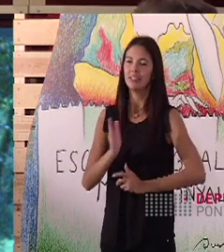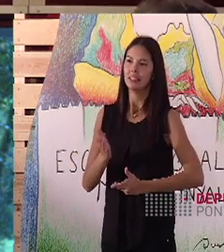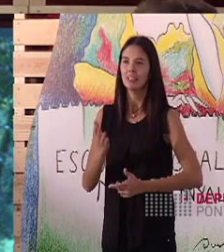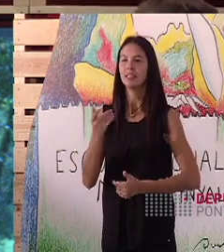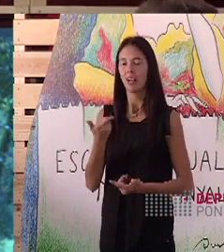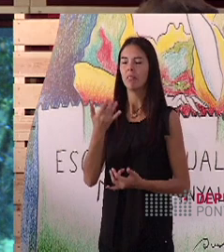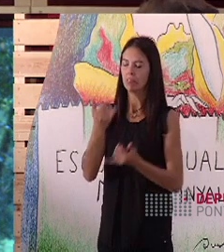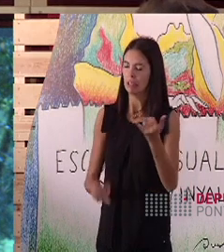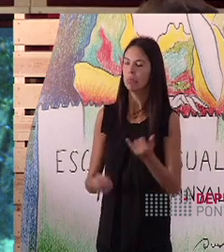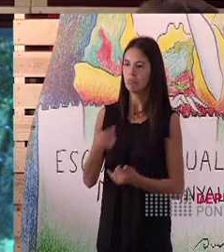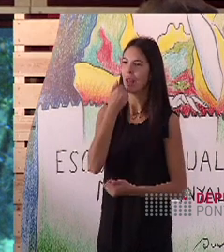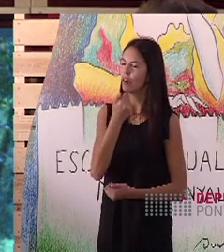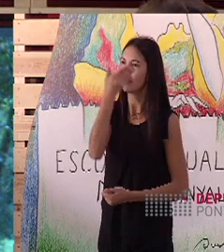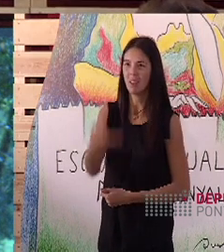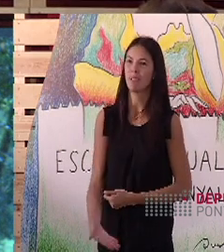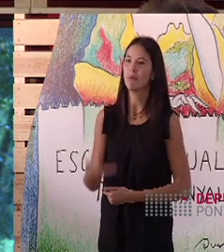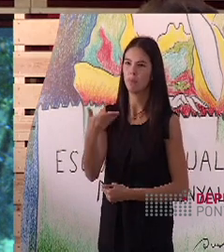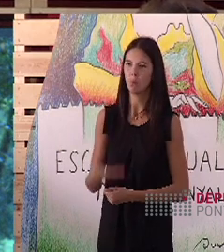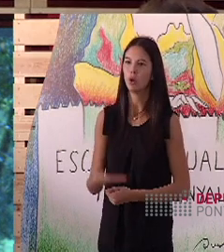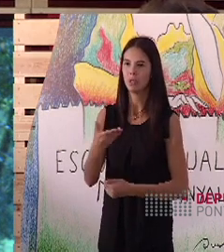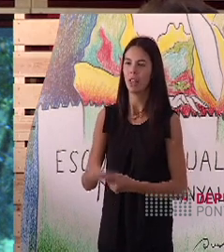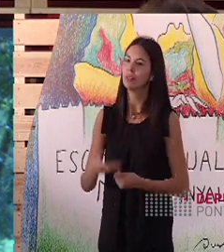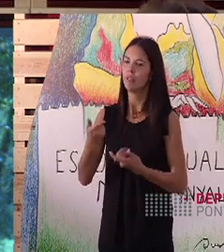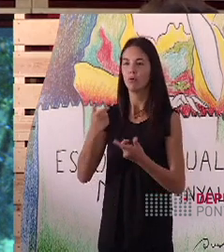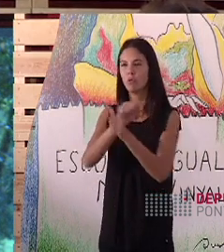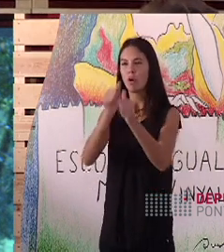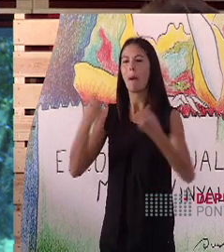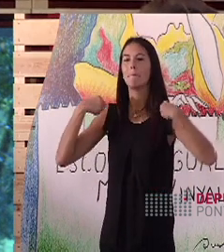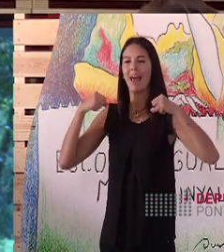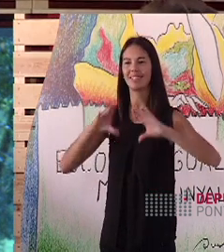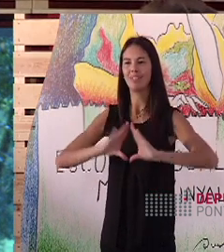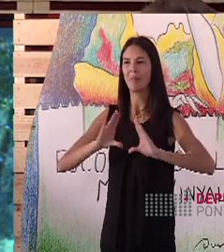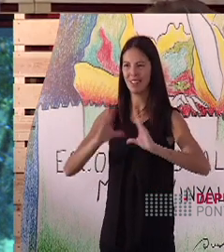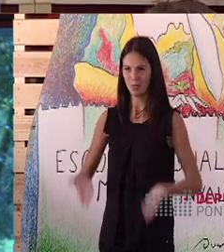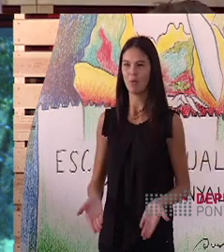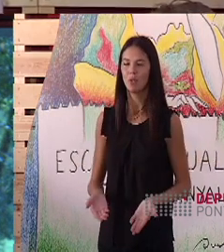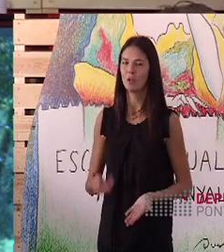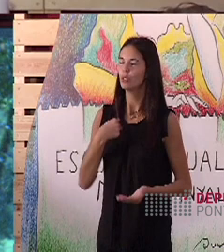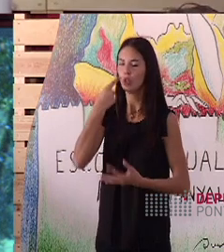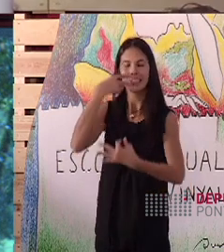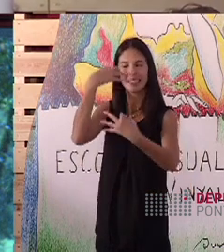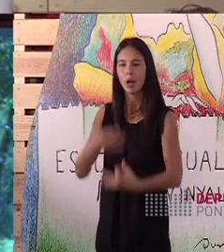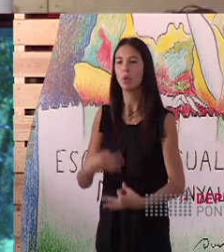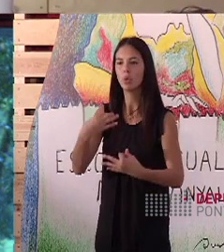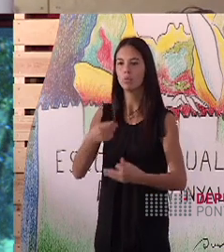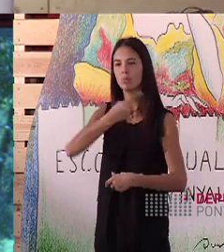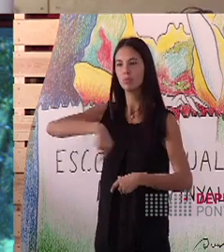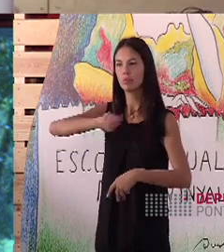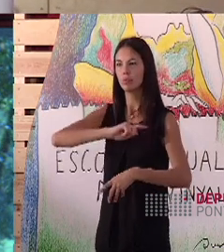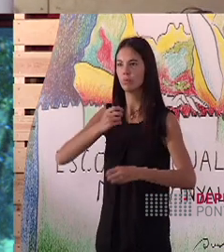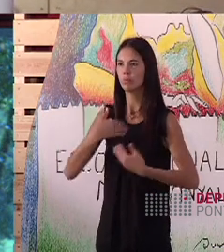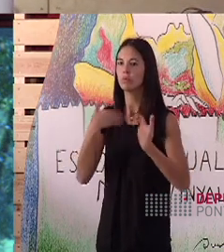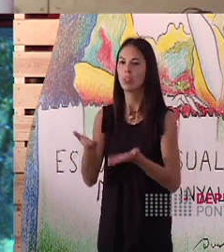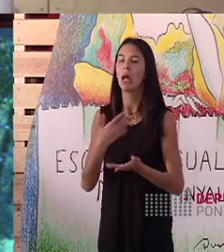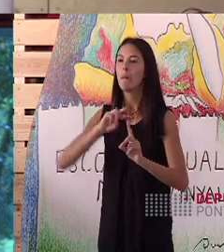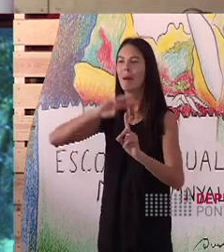unha forma moi importante de practicar o feminismo. Estou segura que como isto o estamos transmitindo a